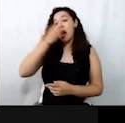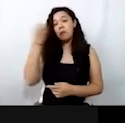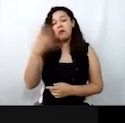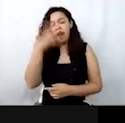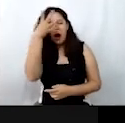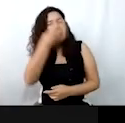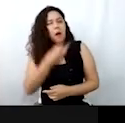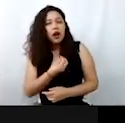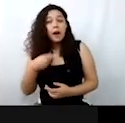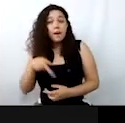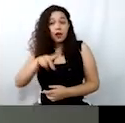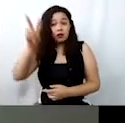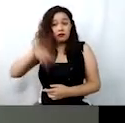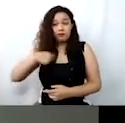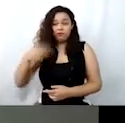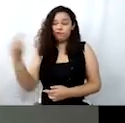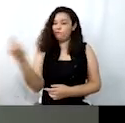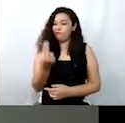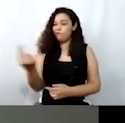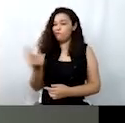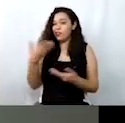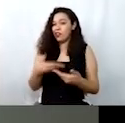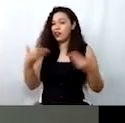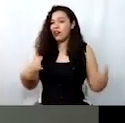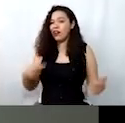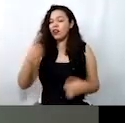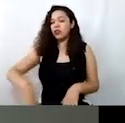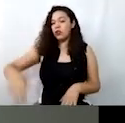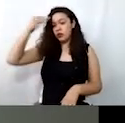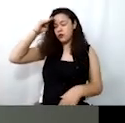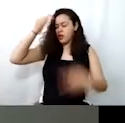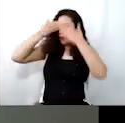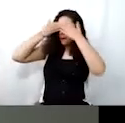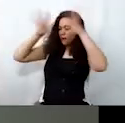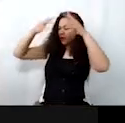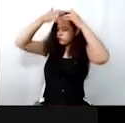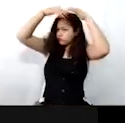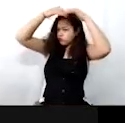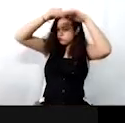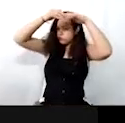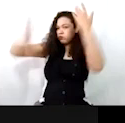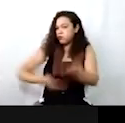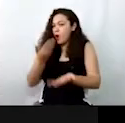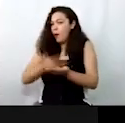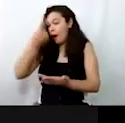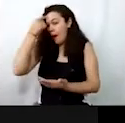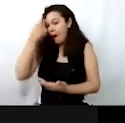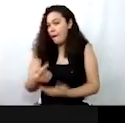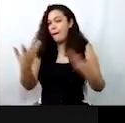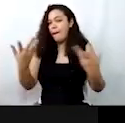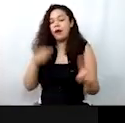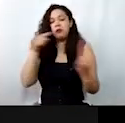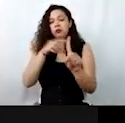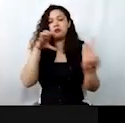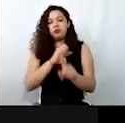lo que realmente necesito es que en este momento tu cabeza ya esté ideando y aprobando tu aportación para lograr los objetivos del desarrollo